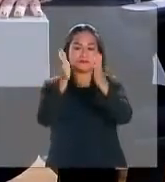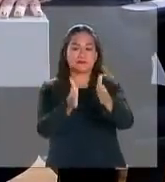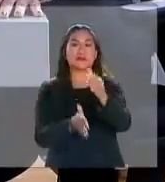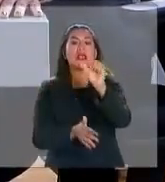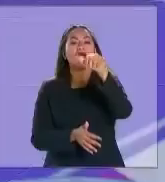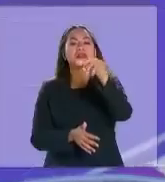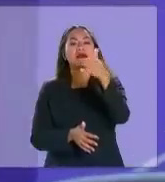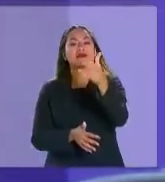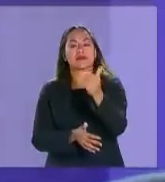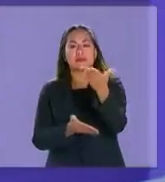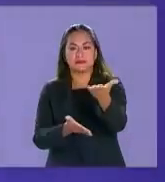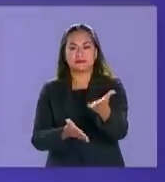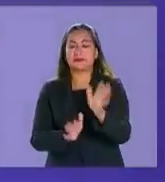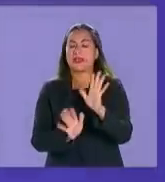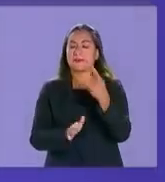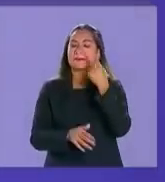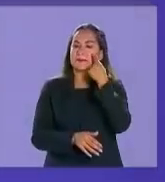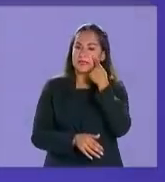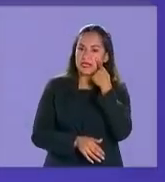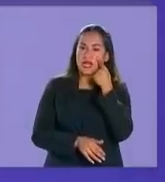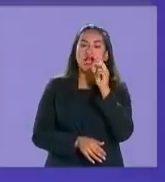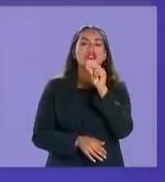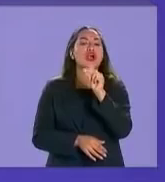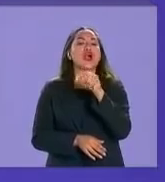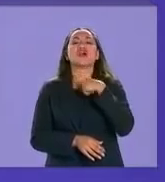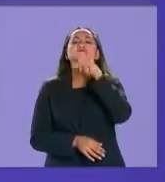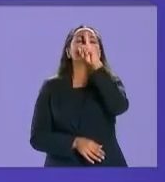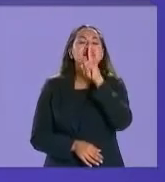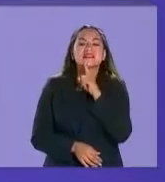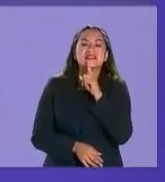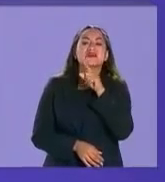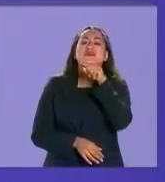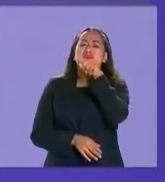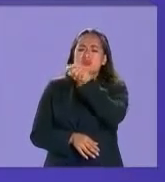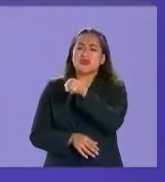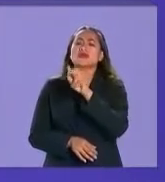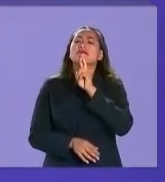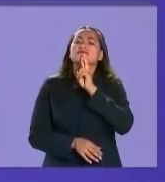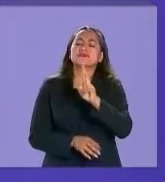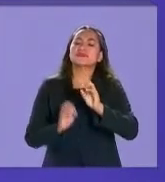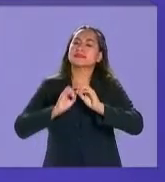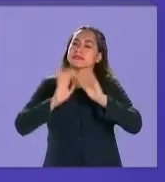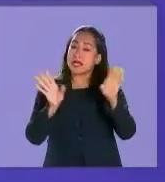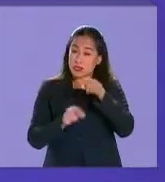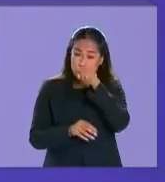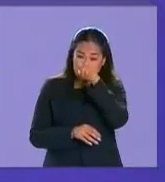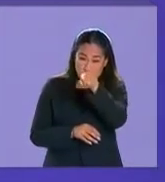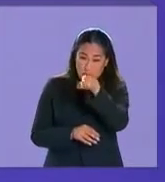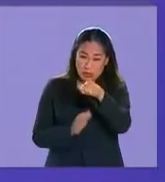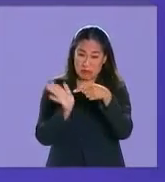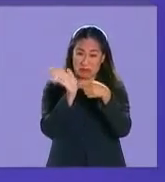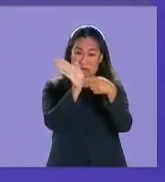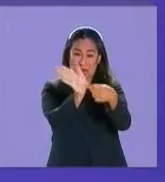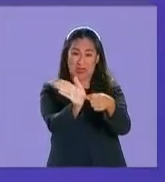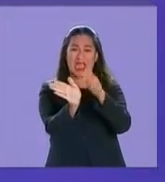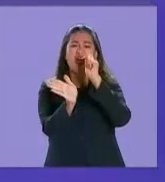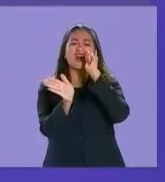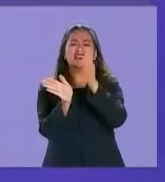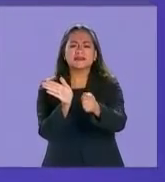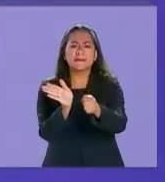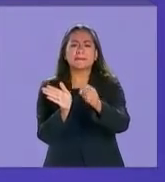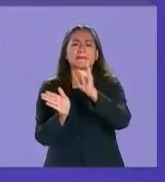andrés manuel no mientas responde con claridad ese numerito que presentaste incluye si o no